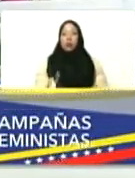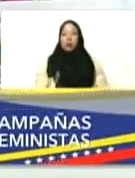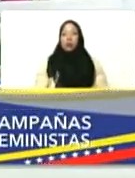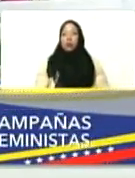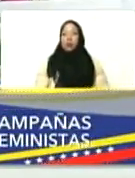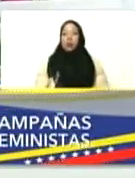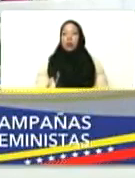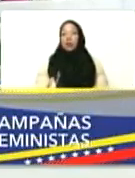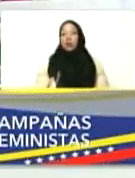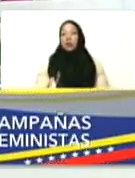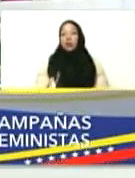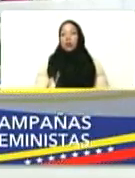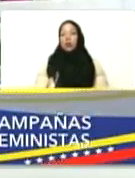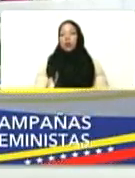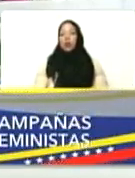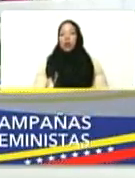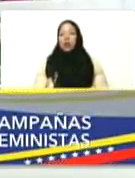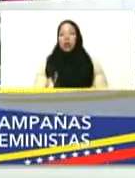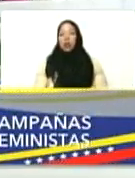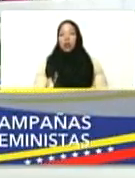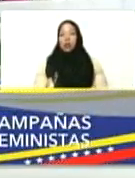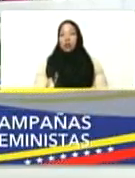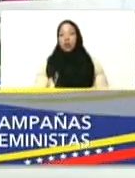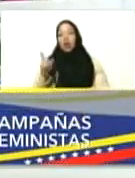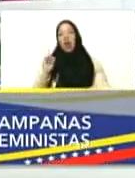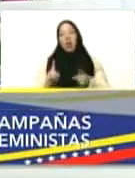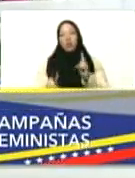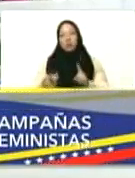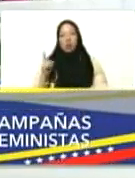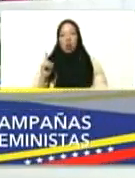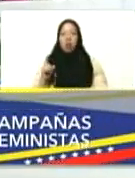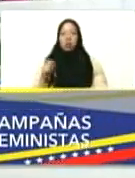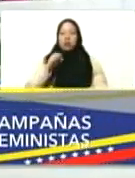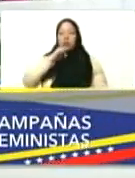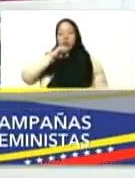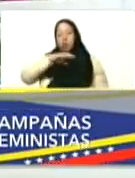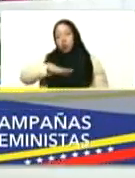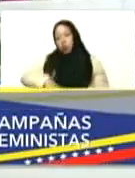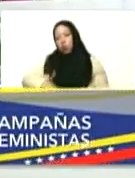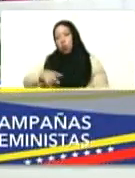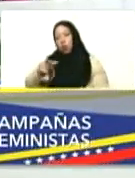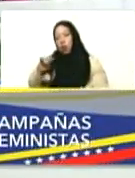Uno a veces en las redes ve historias